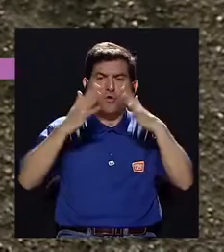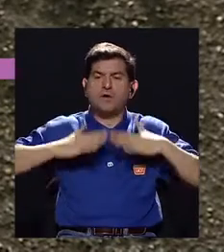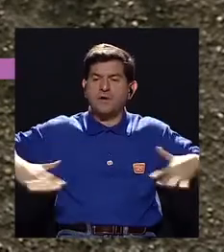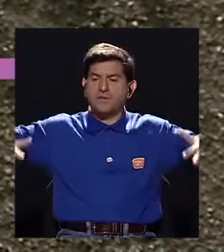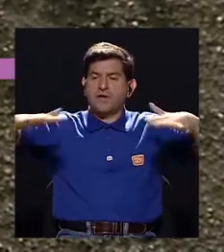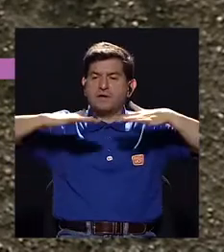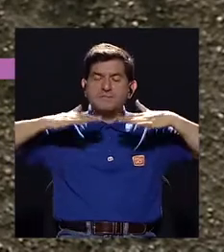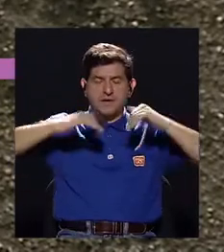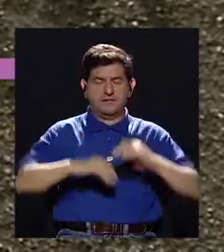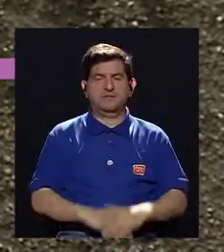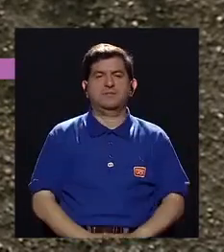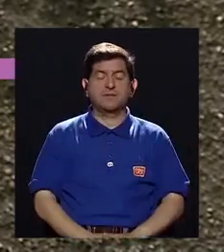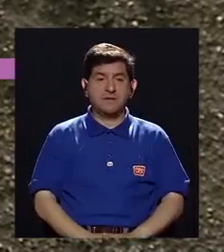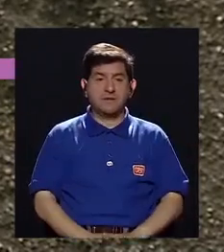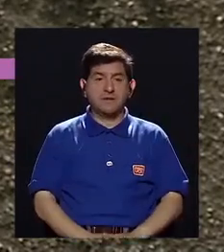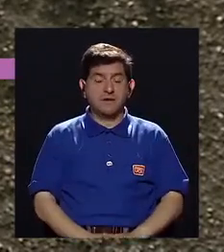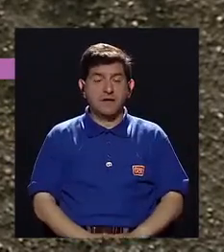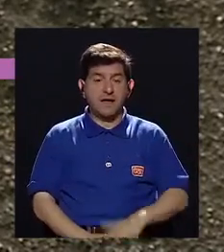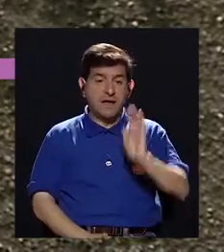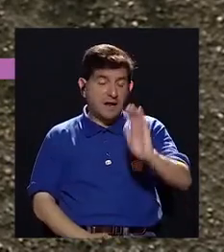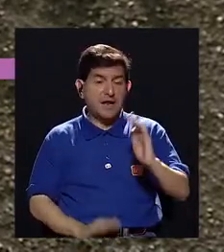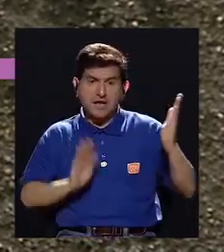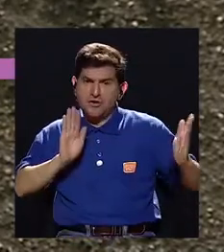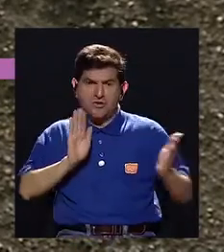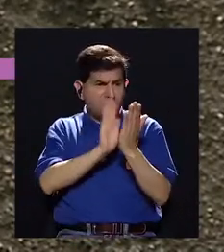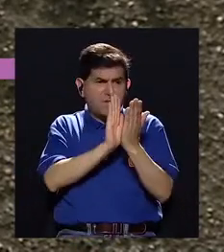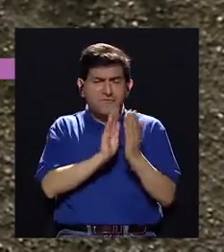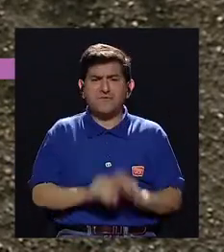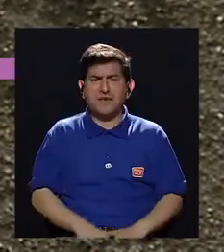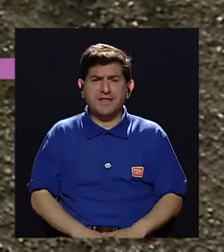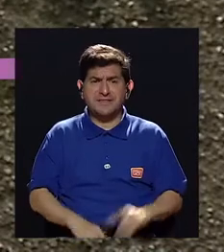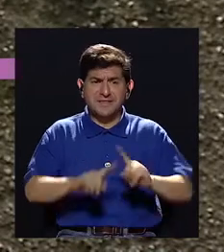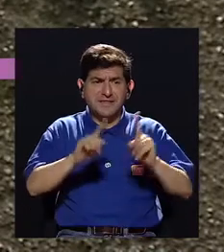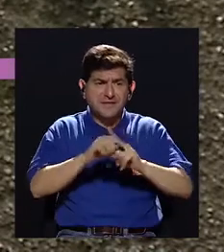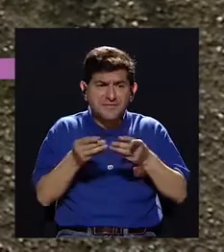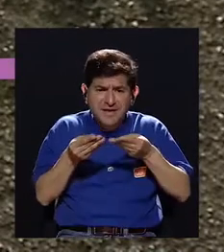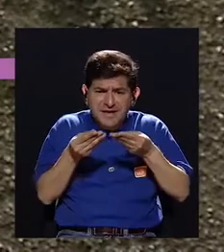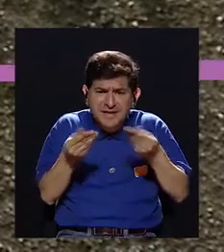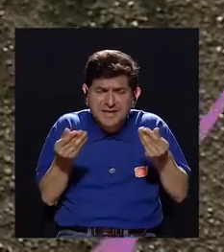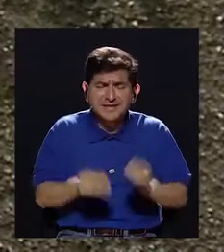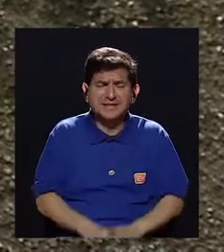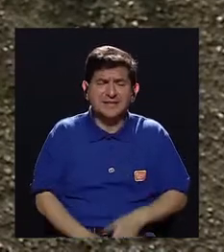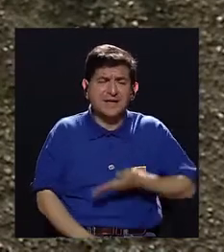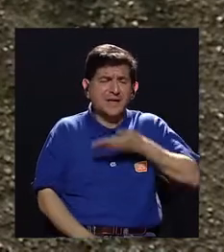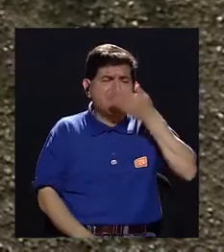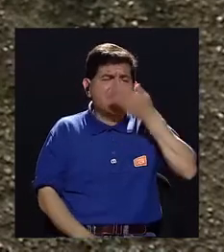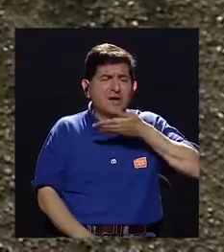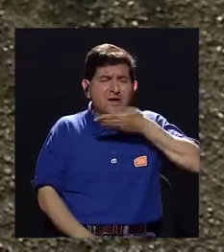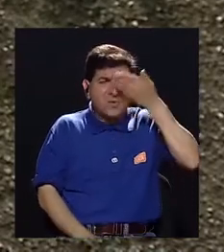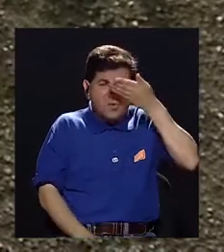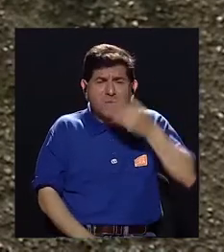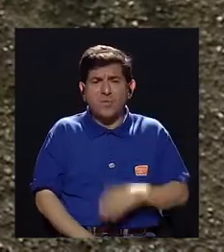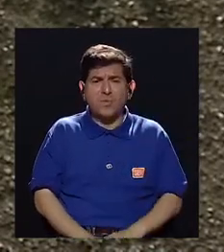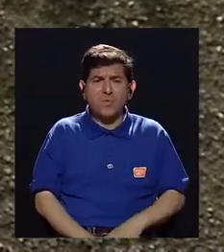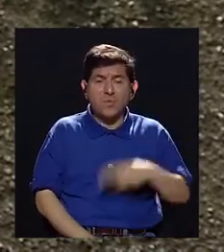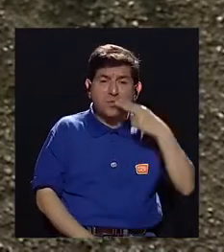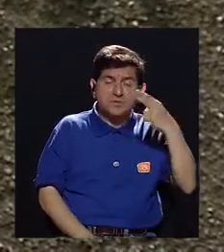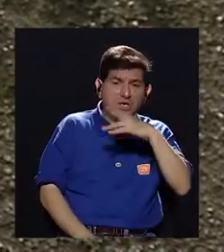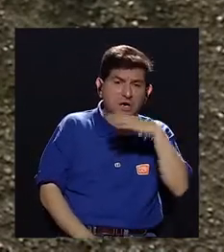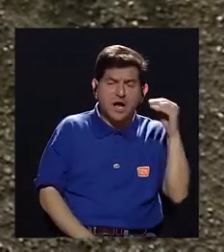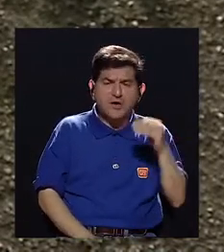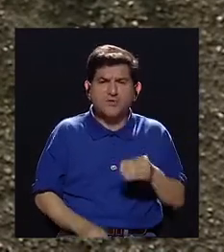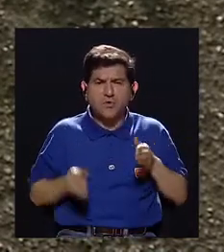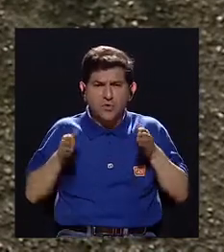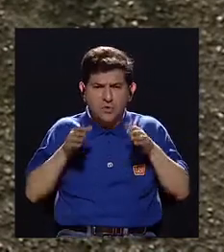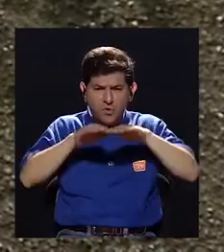control ambiental, ¿verdad? El prevenir al niño de exposición a estos desencadenantes, el humo de cigarro, humo de biomasa,